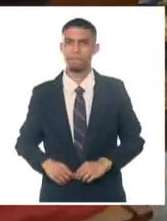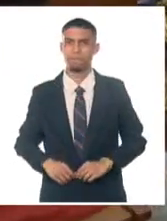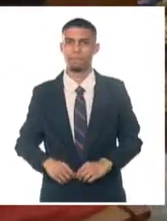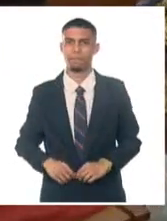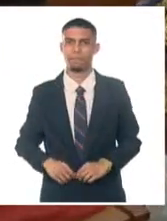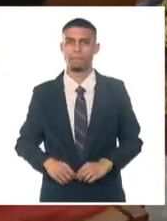canal cubano de